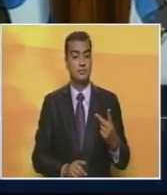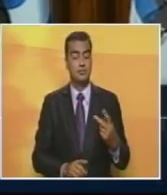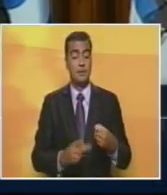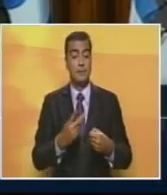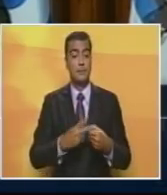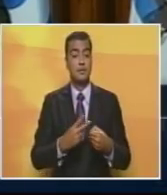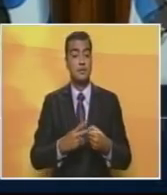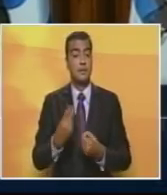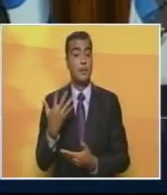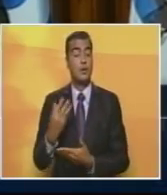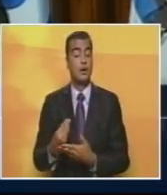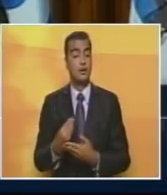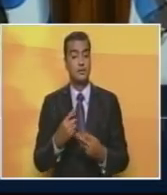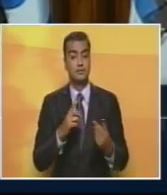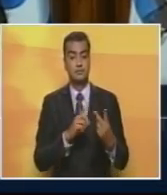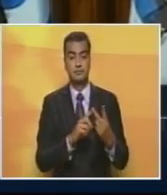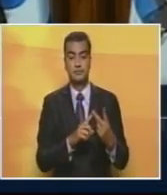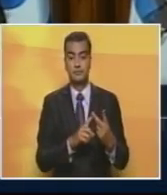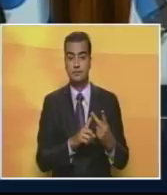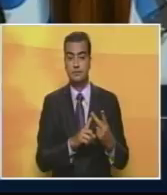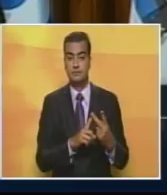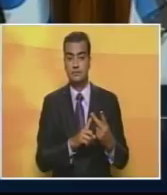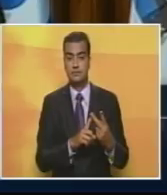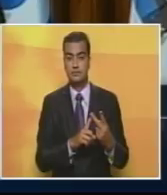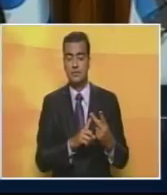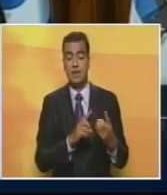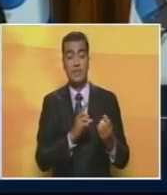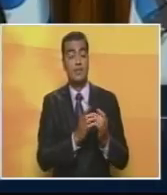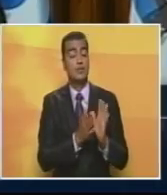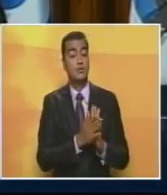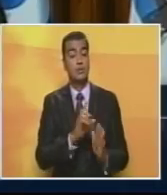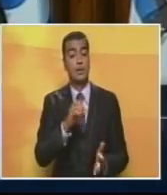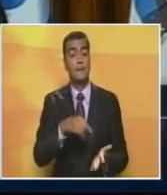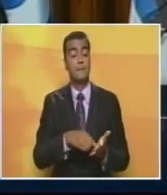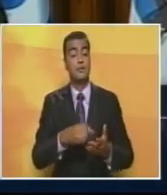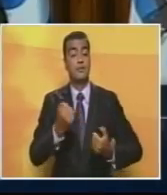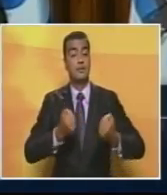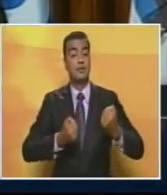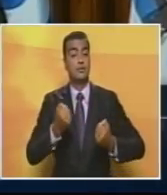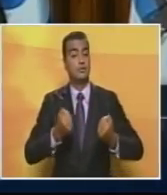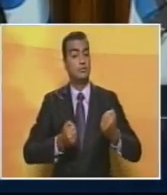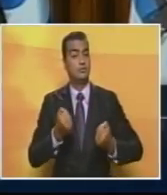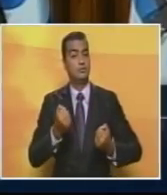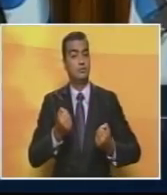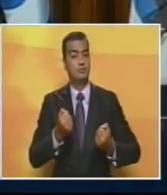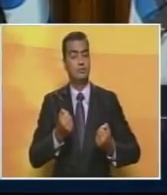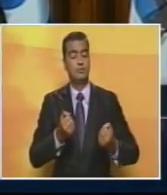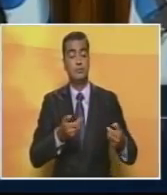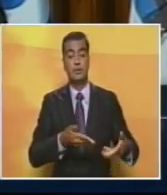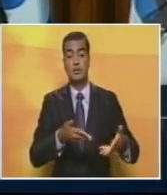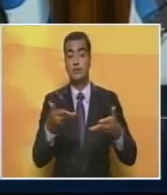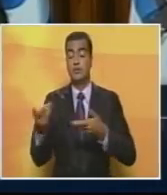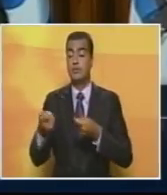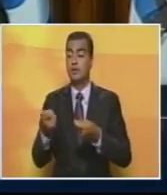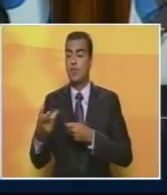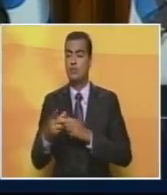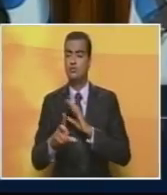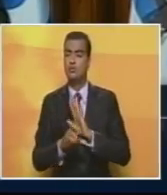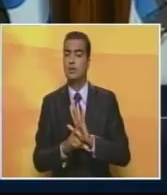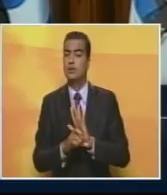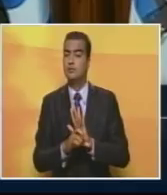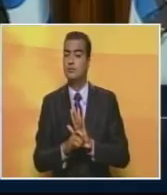PDVSA Monagas, vinculada a la devastación de casi 1.000 vehículos para estos ser traficados